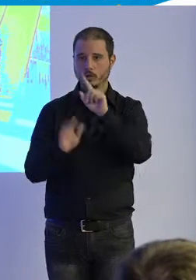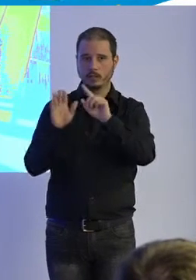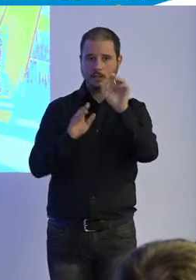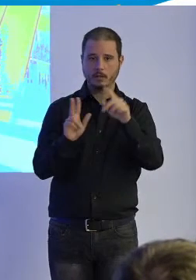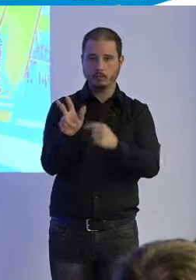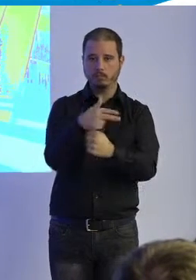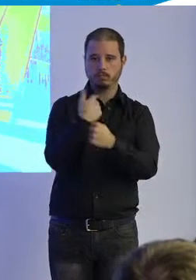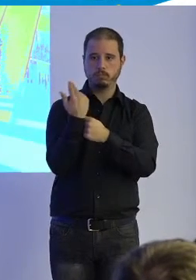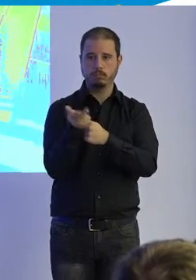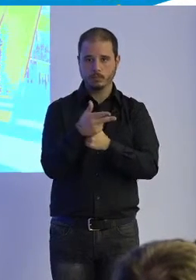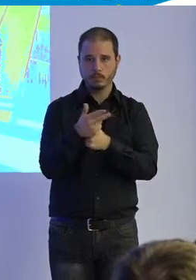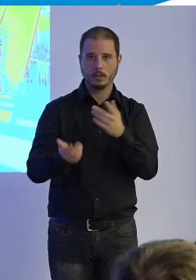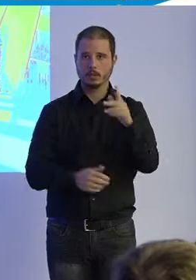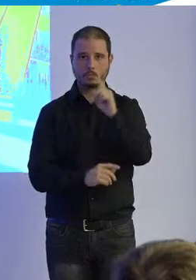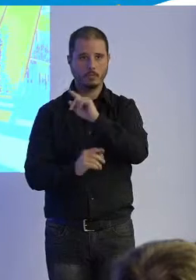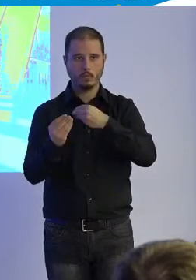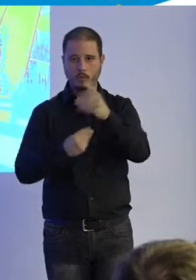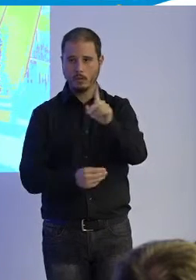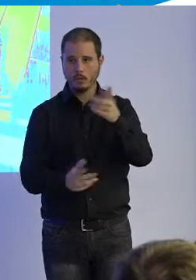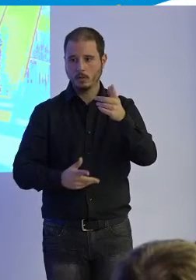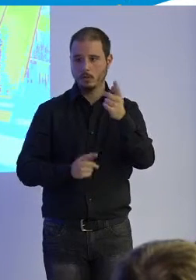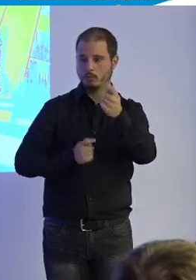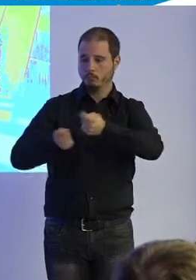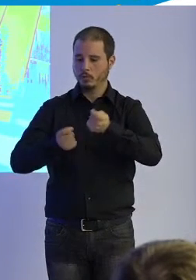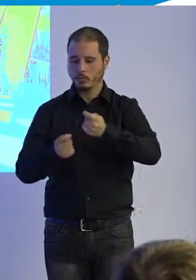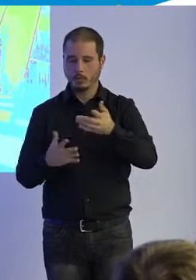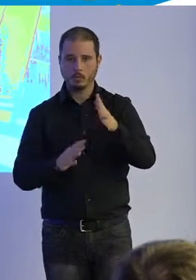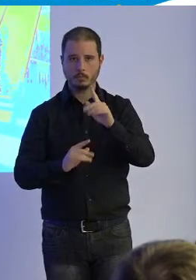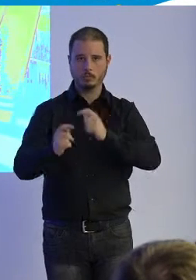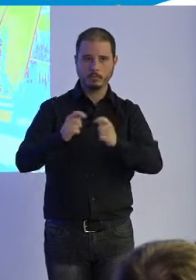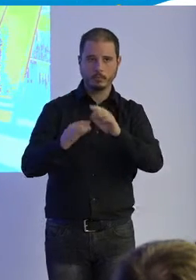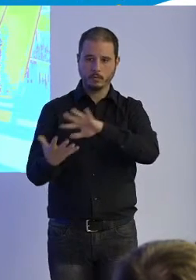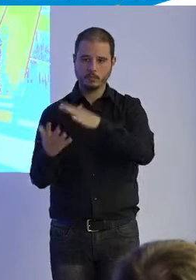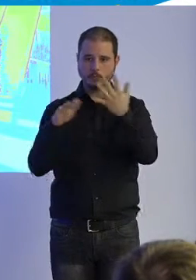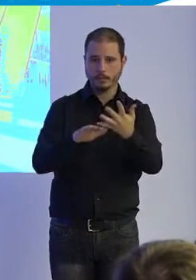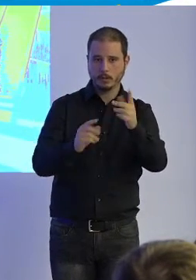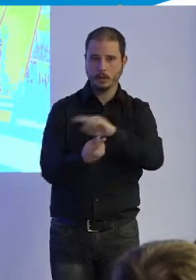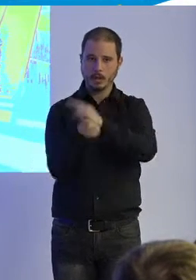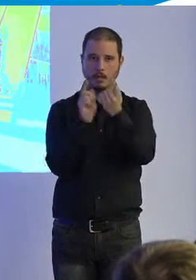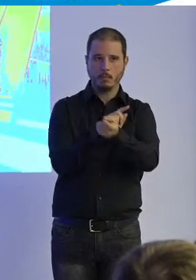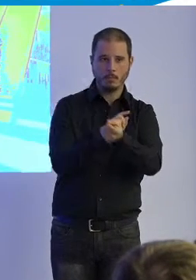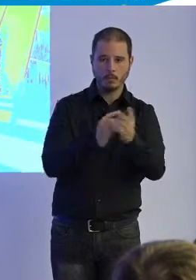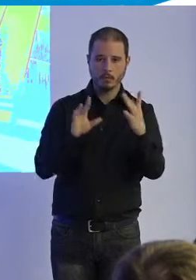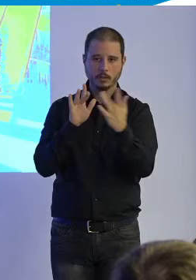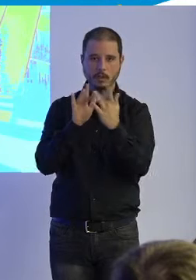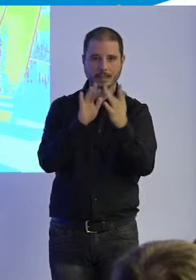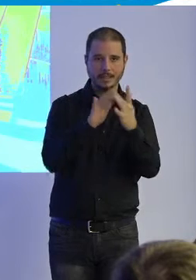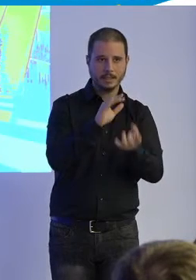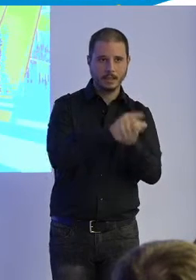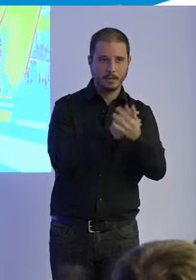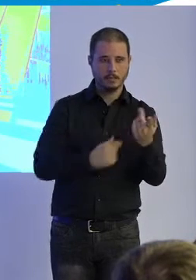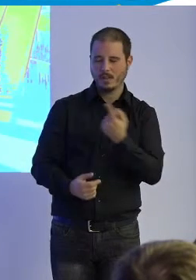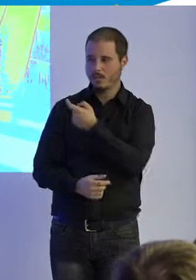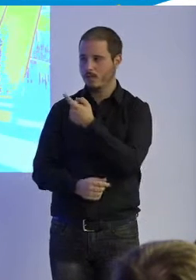hacemos nada de eso. Los manejamos, los transformamos, los desplegamos, los hacemos interactivos, pero no los creamos. Hace falta un